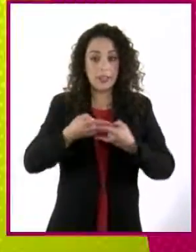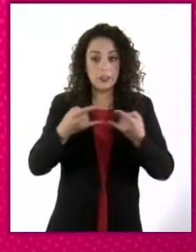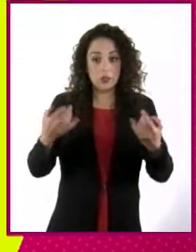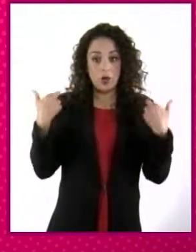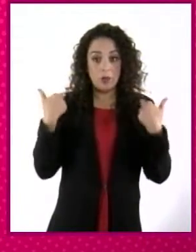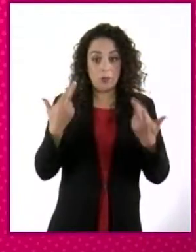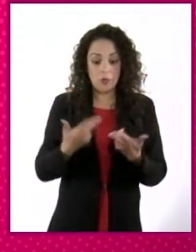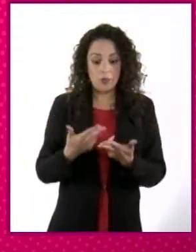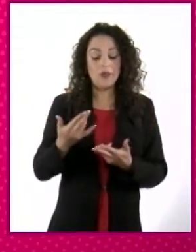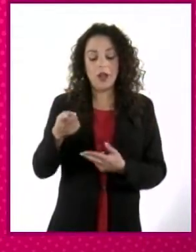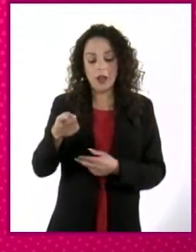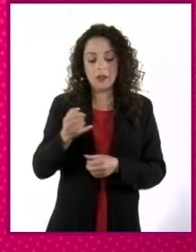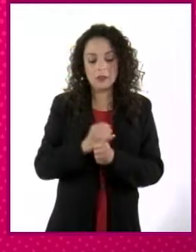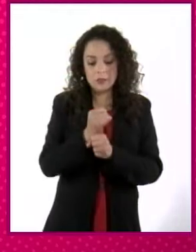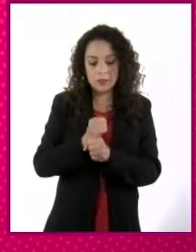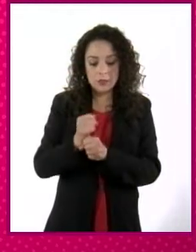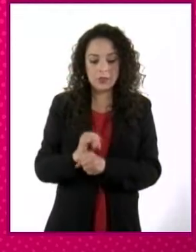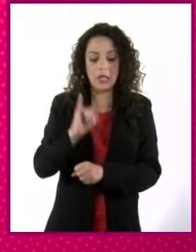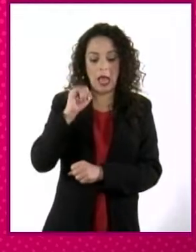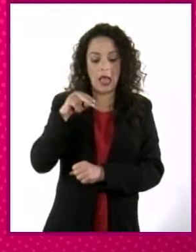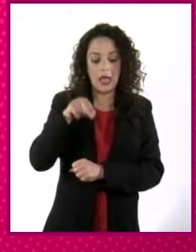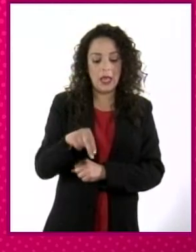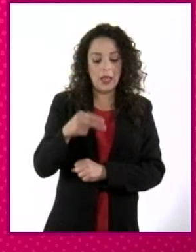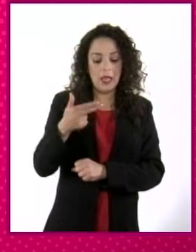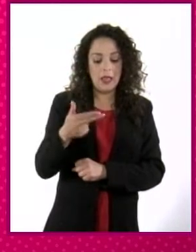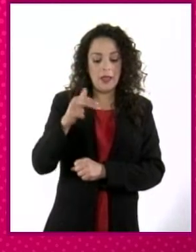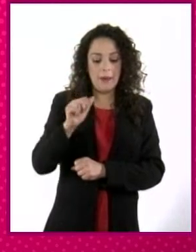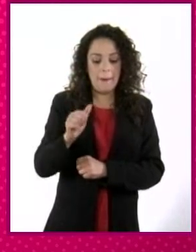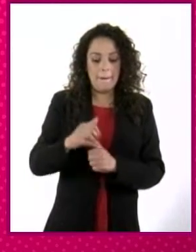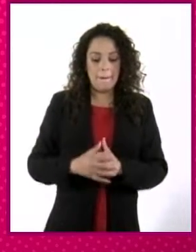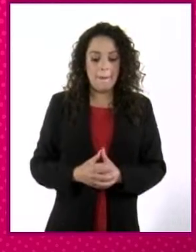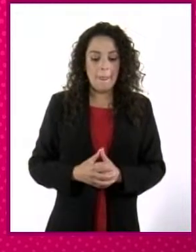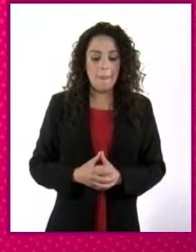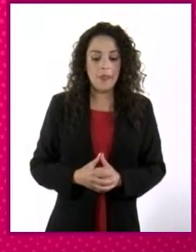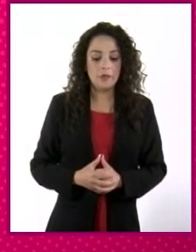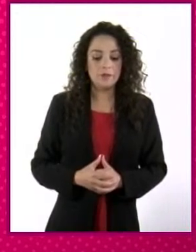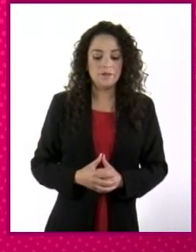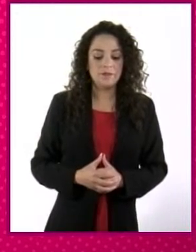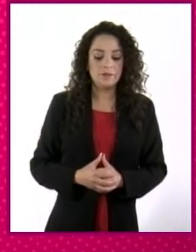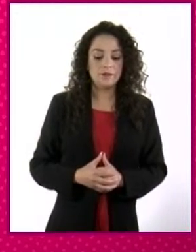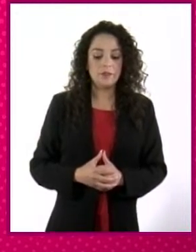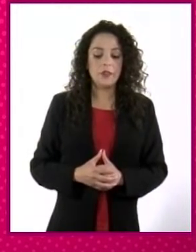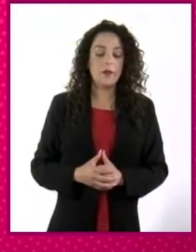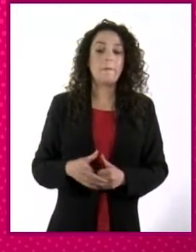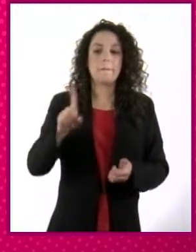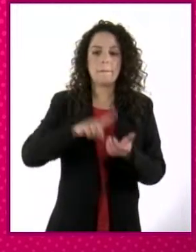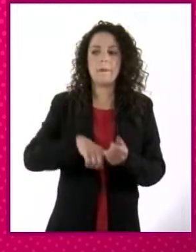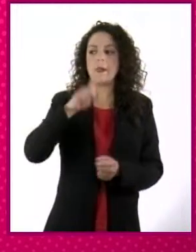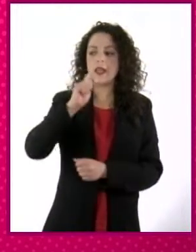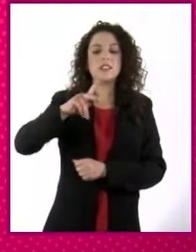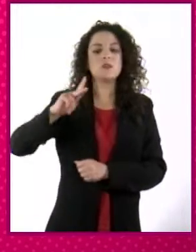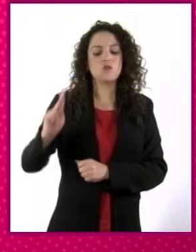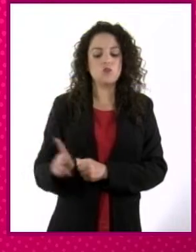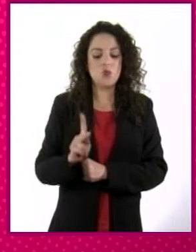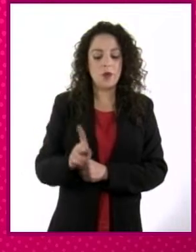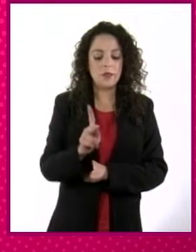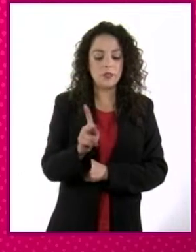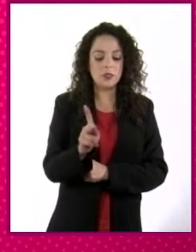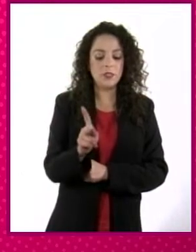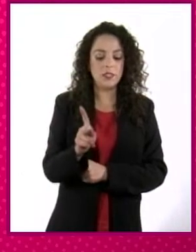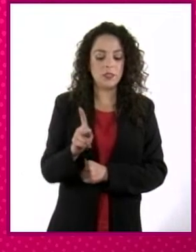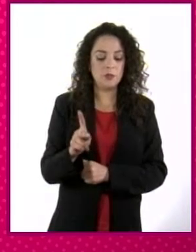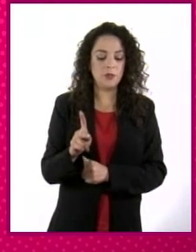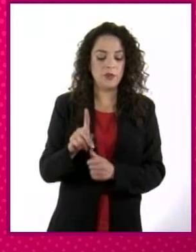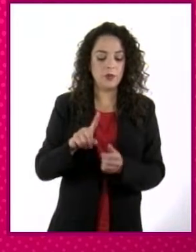del INA. Vamos a hablar un poco acerca de qué son los pueblos de indios. Desde